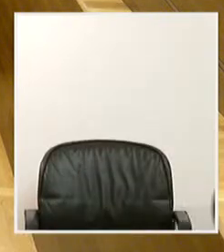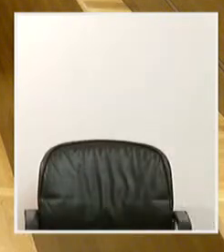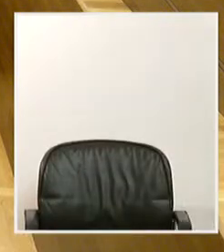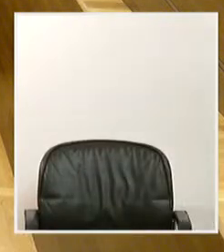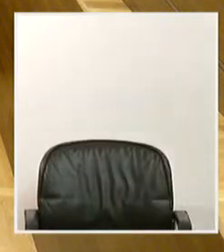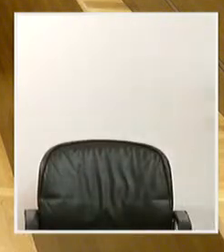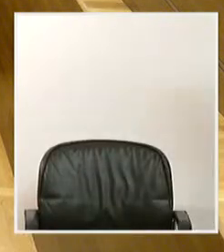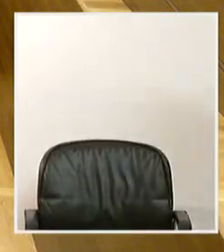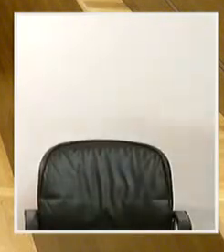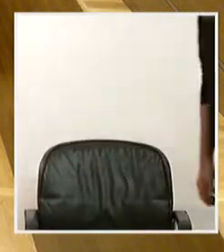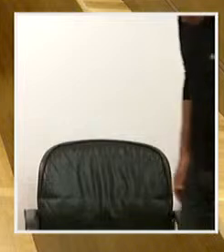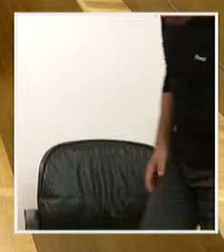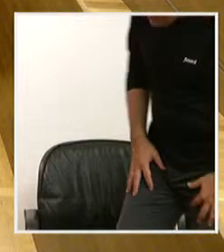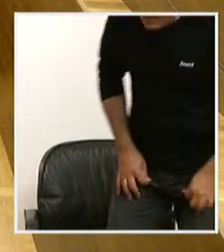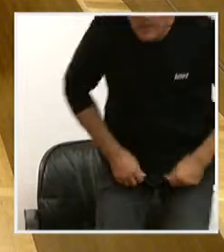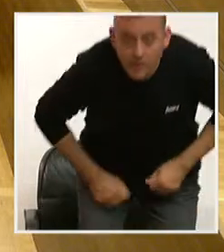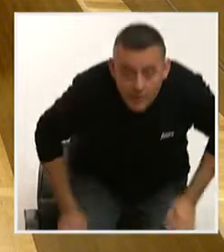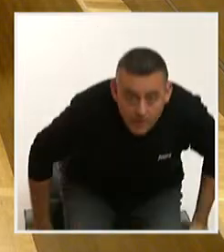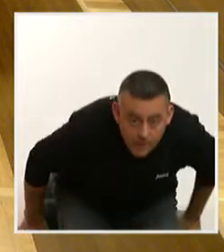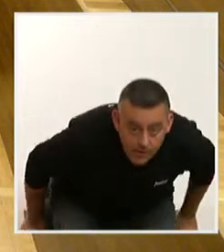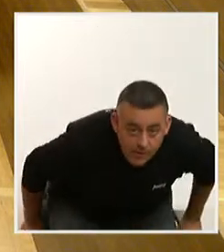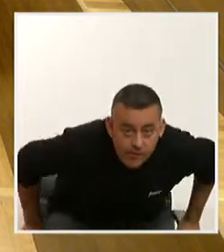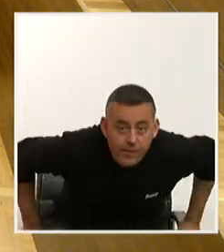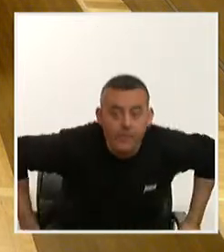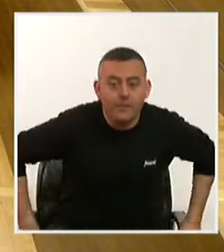gracias gracias seor